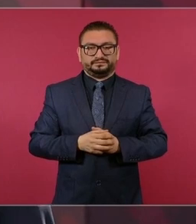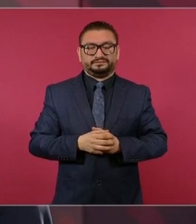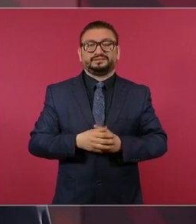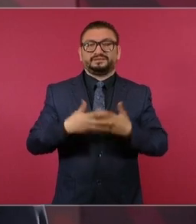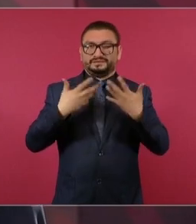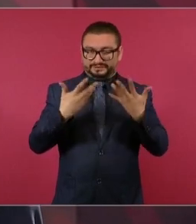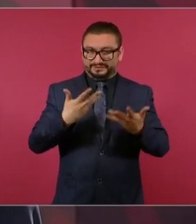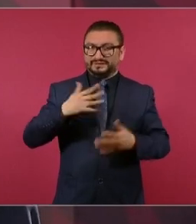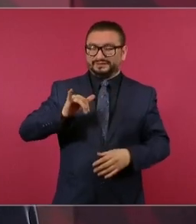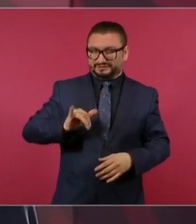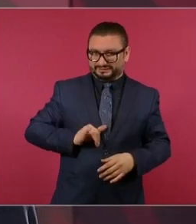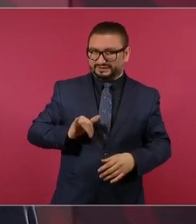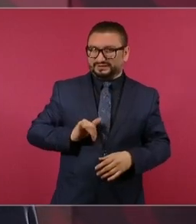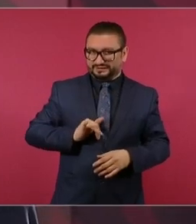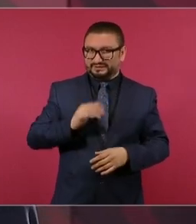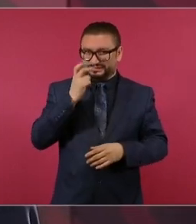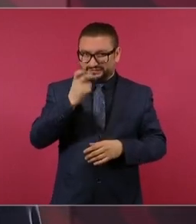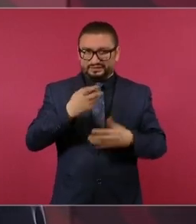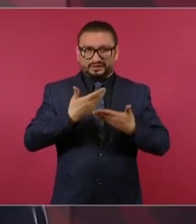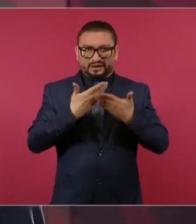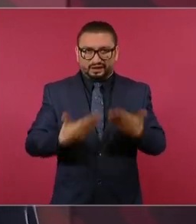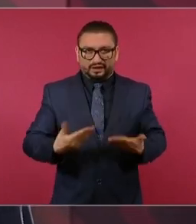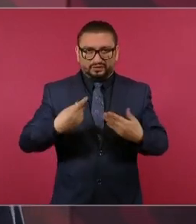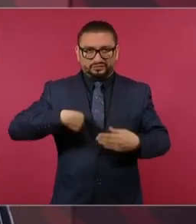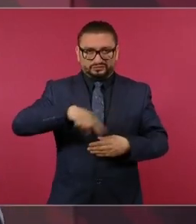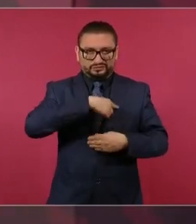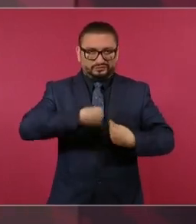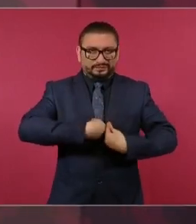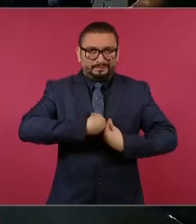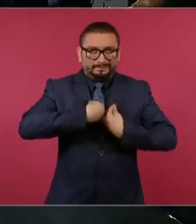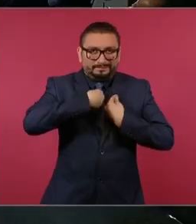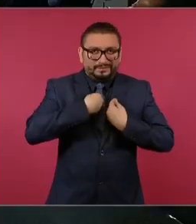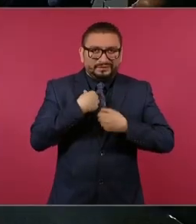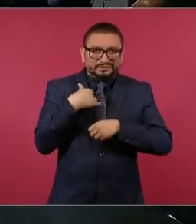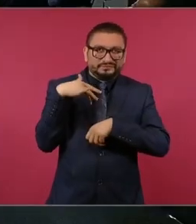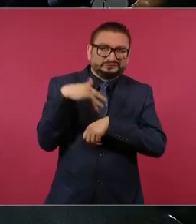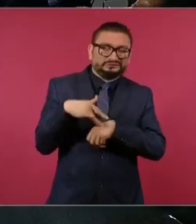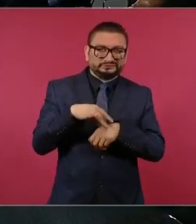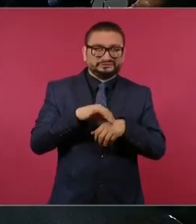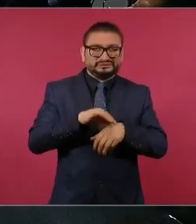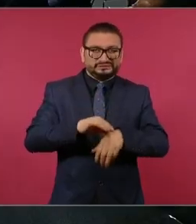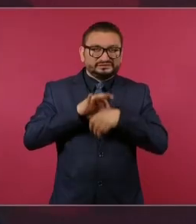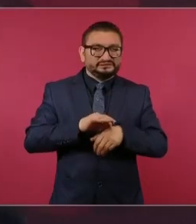Es interesante lo que estamos viviendo ahora y